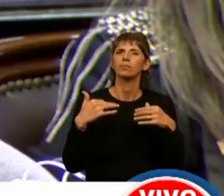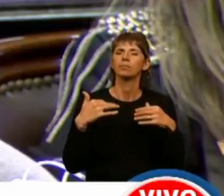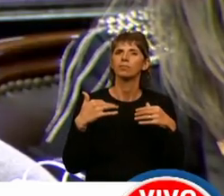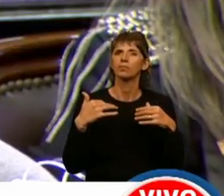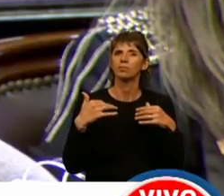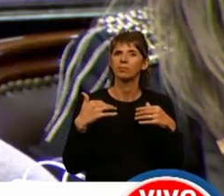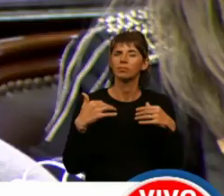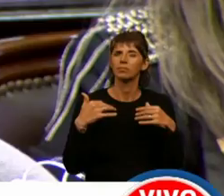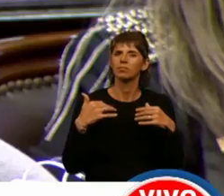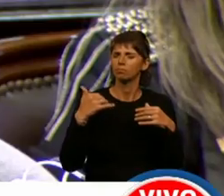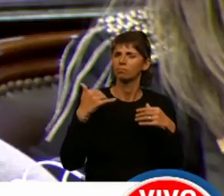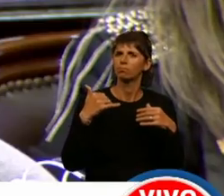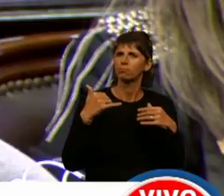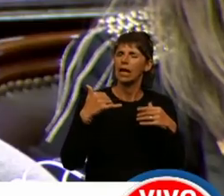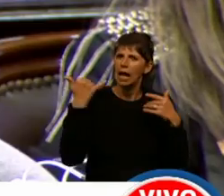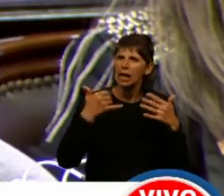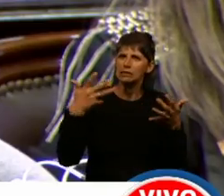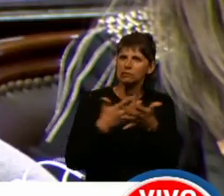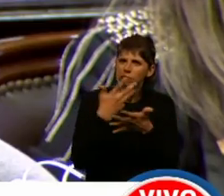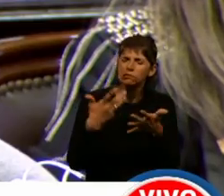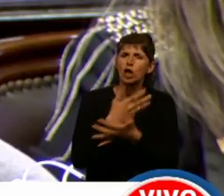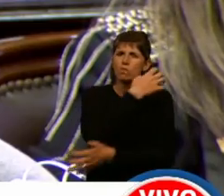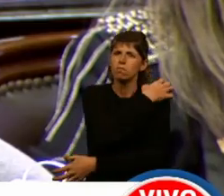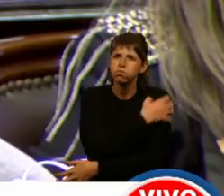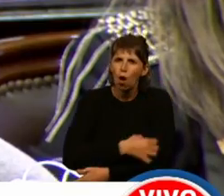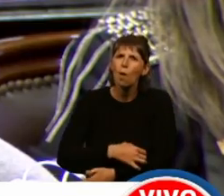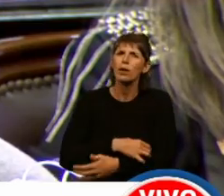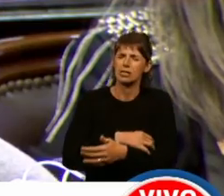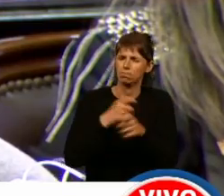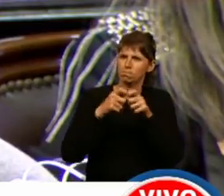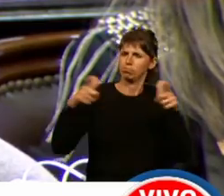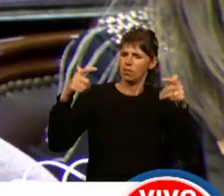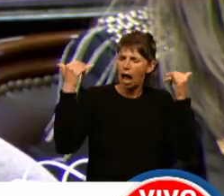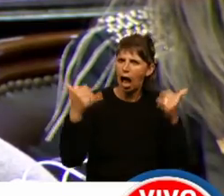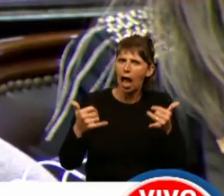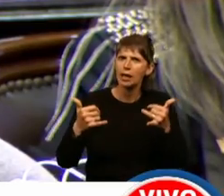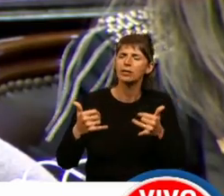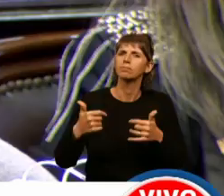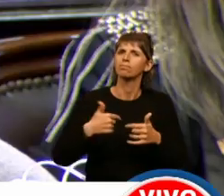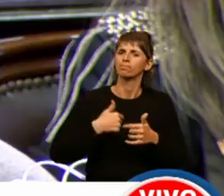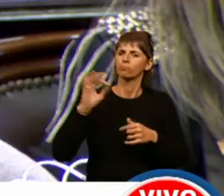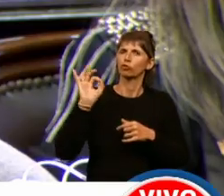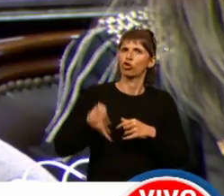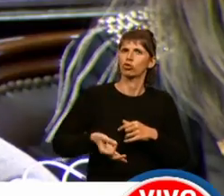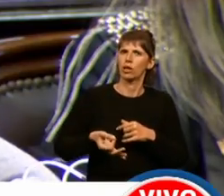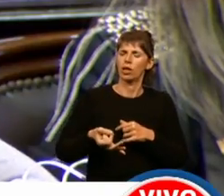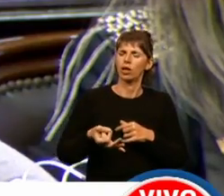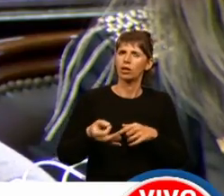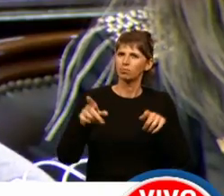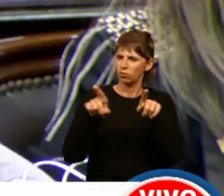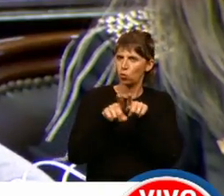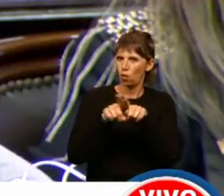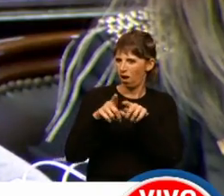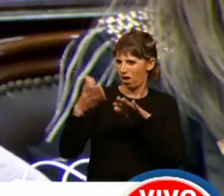gran pobreza en estos momentos y que estoy segura que así como lo han mencionado otros diputados